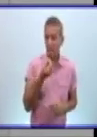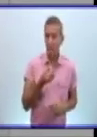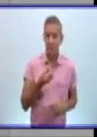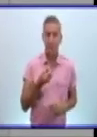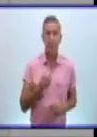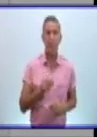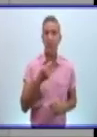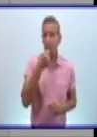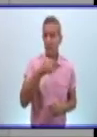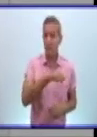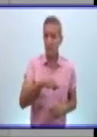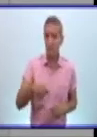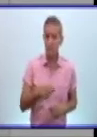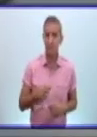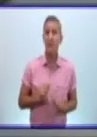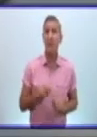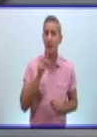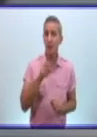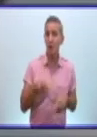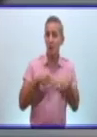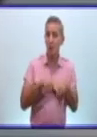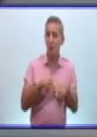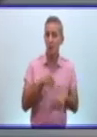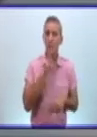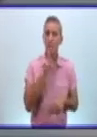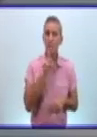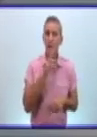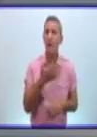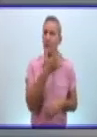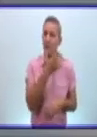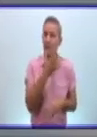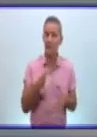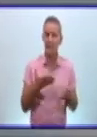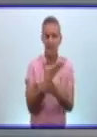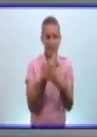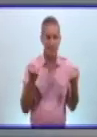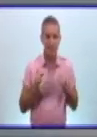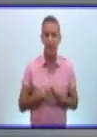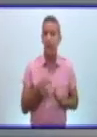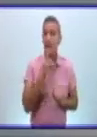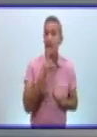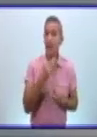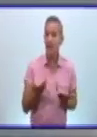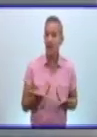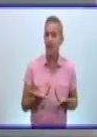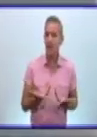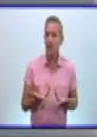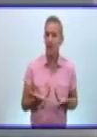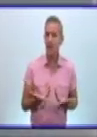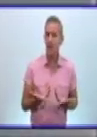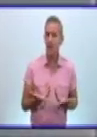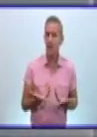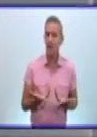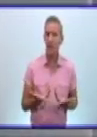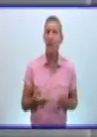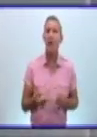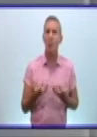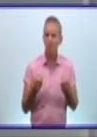agua. Por eso parece que desaparecen. El agua es una sustancia abundante en los seres